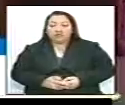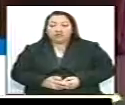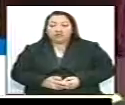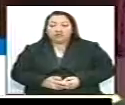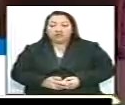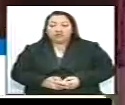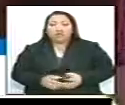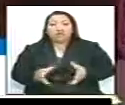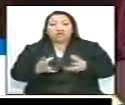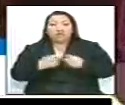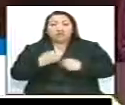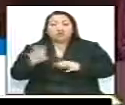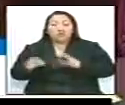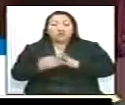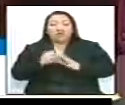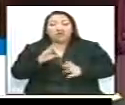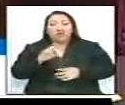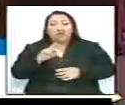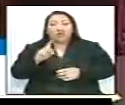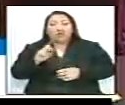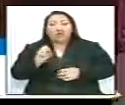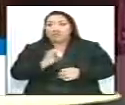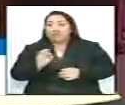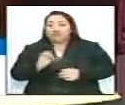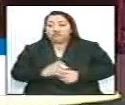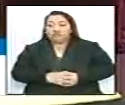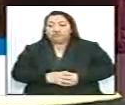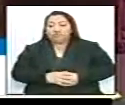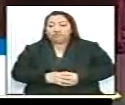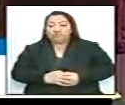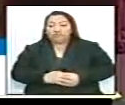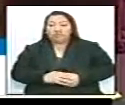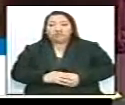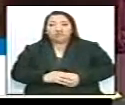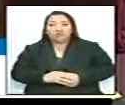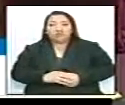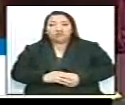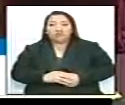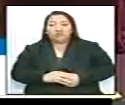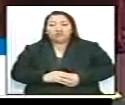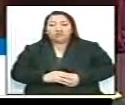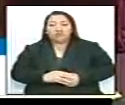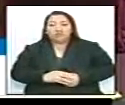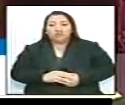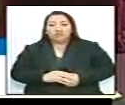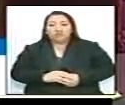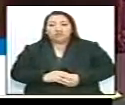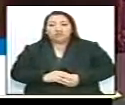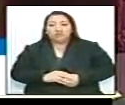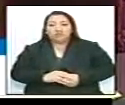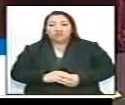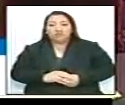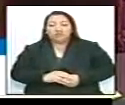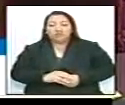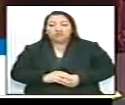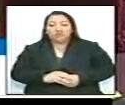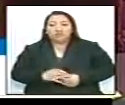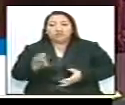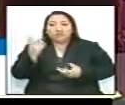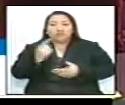el argumento de que ya hay un fraude en curso, ¿no? Espero que en todo caso